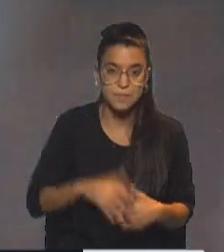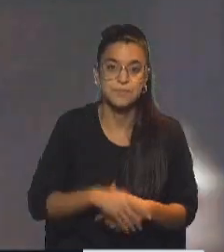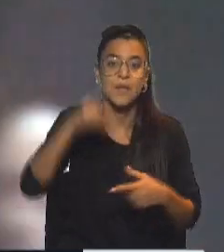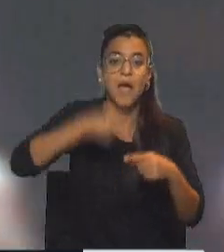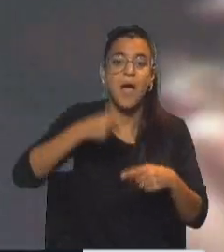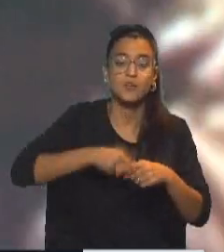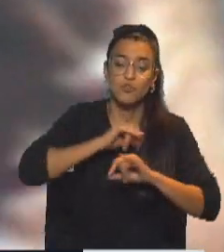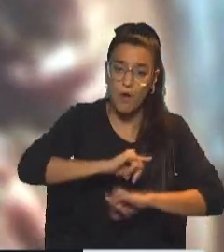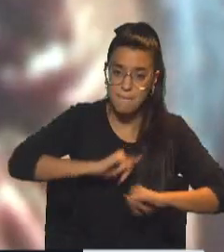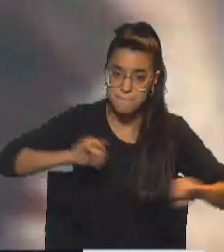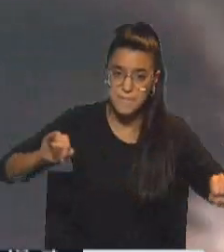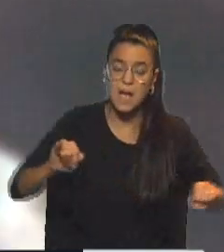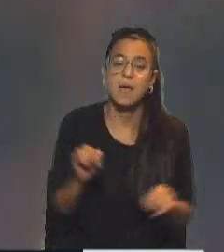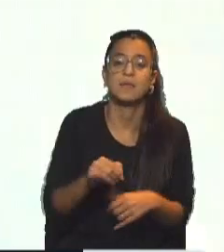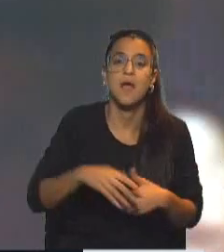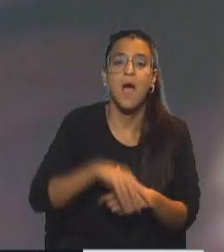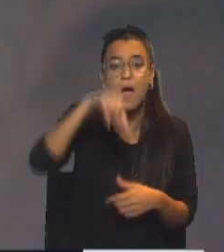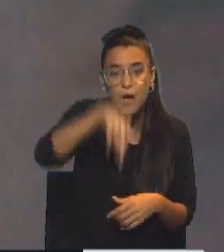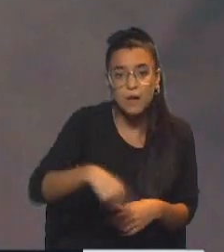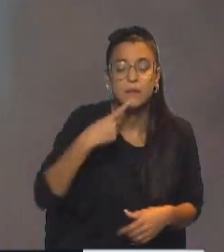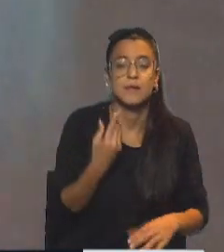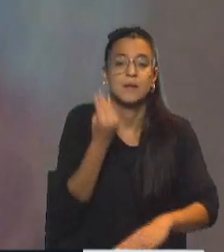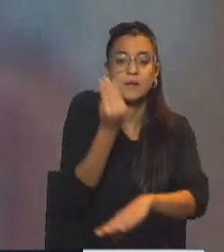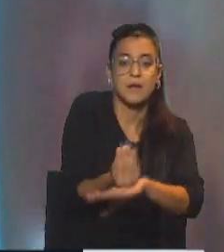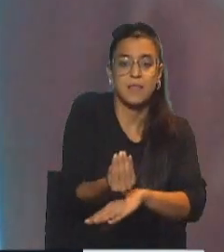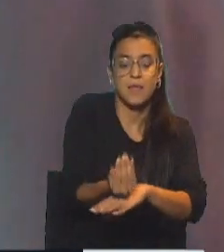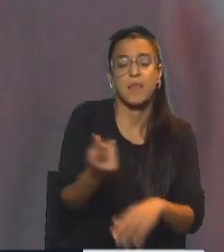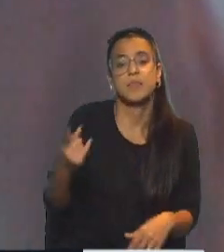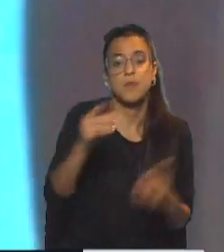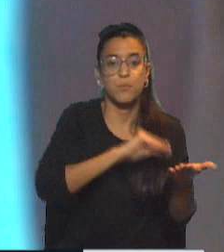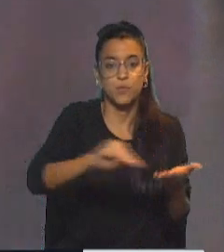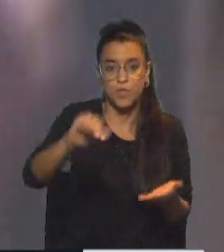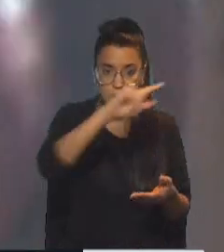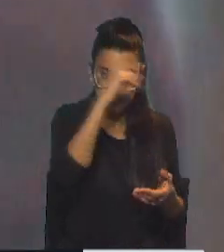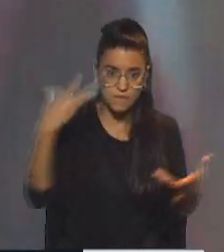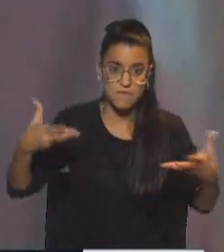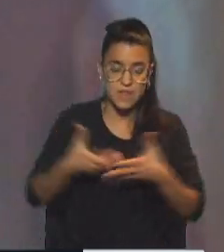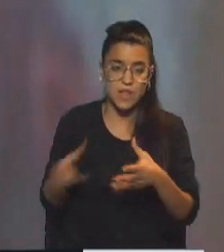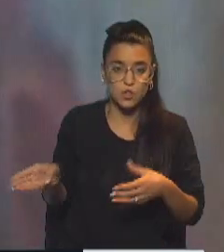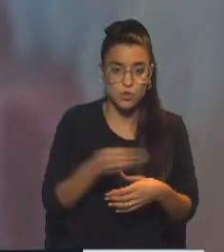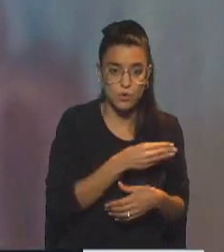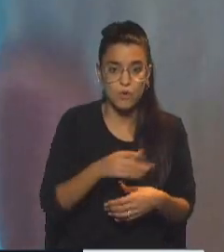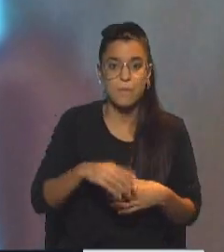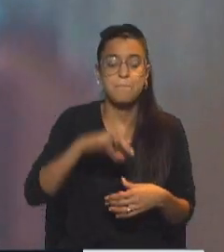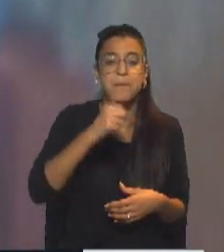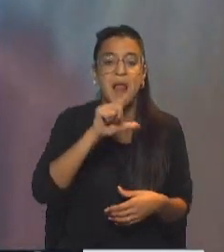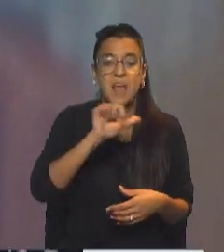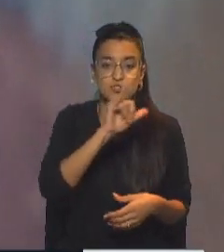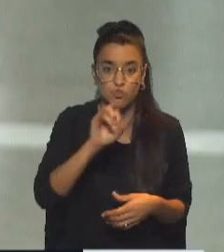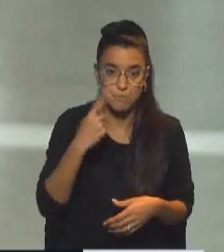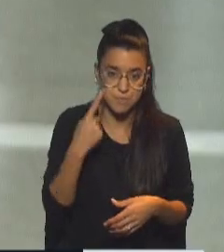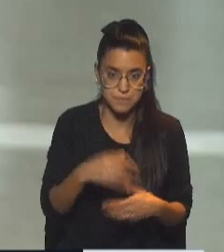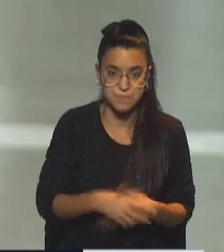todos de campaña más ahora con el candidato a diputado nacional por el frente de todos sergio para las que esto decía